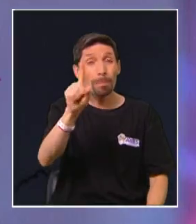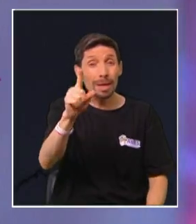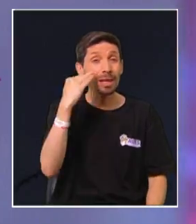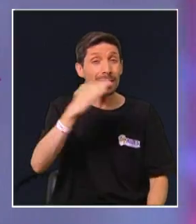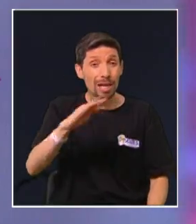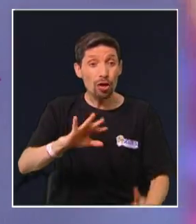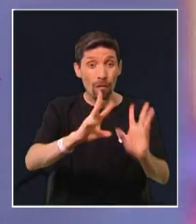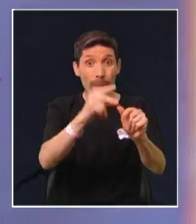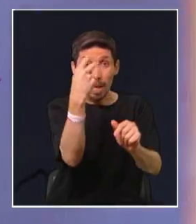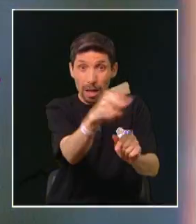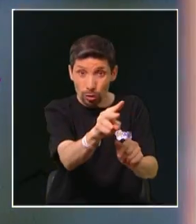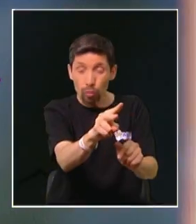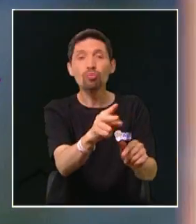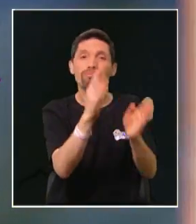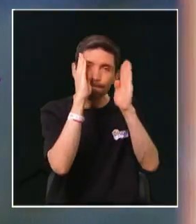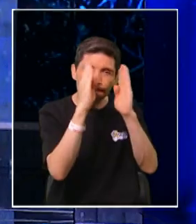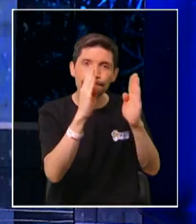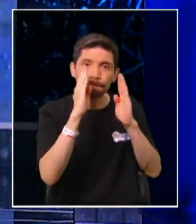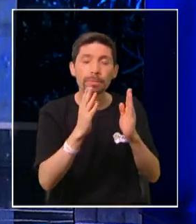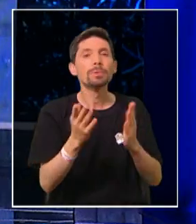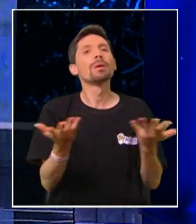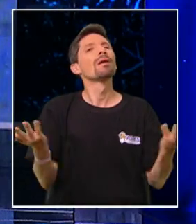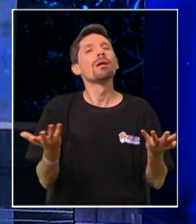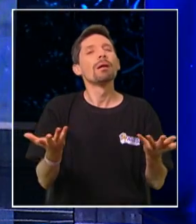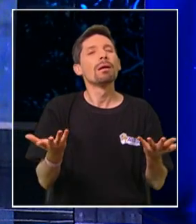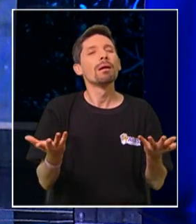familias. Lo hemos hecho con amor.